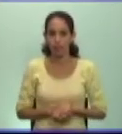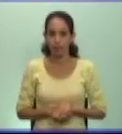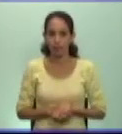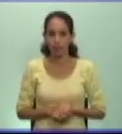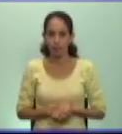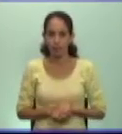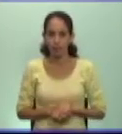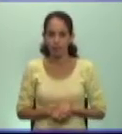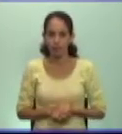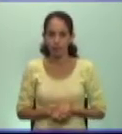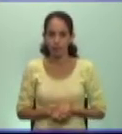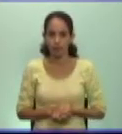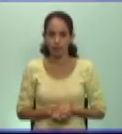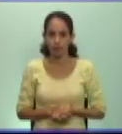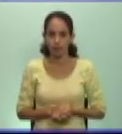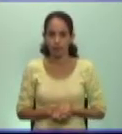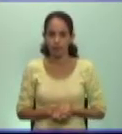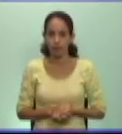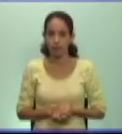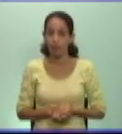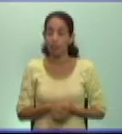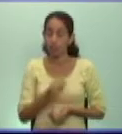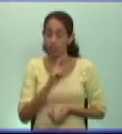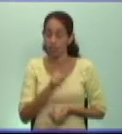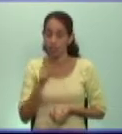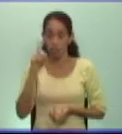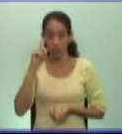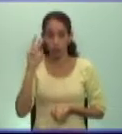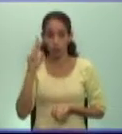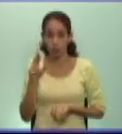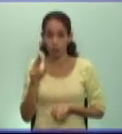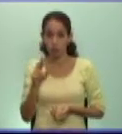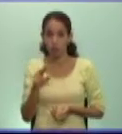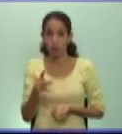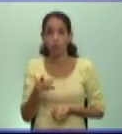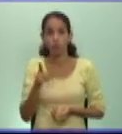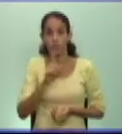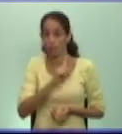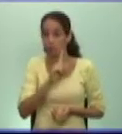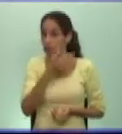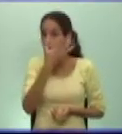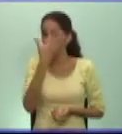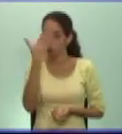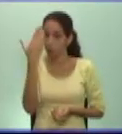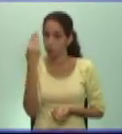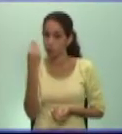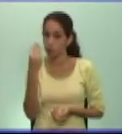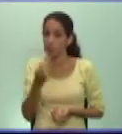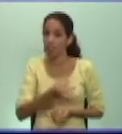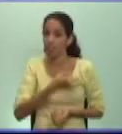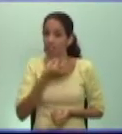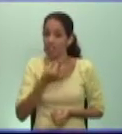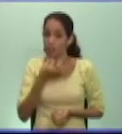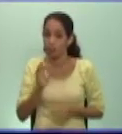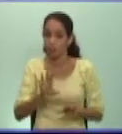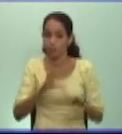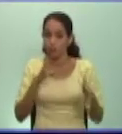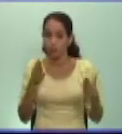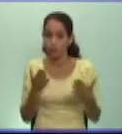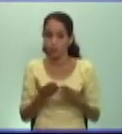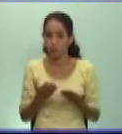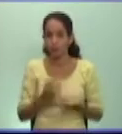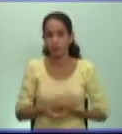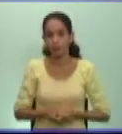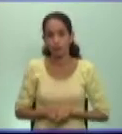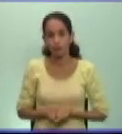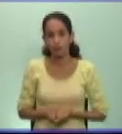momento. Quiere decir que son momentos que ustedes tienen que tener en cuenta lo que significa el New Deal para la política norteamericana y posteriormente con